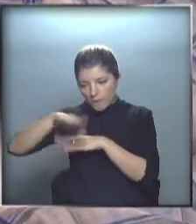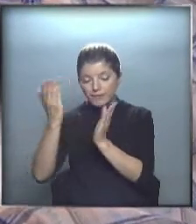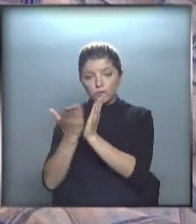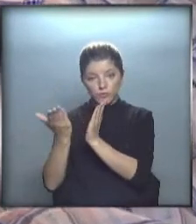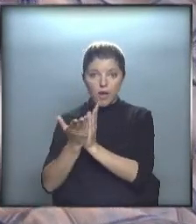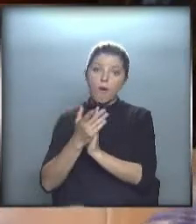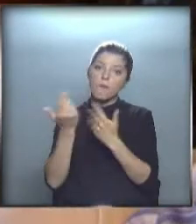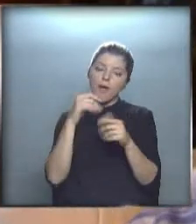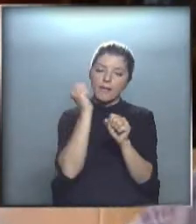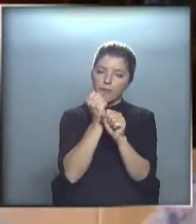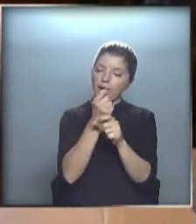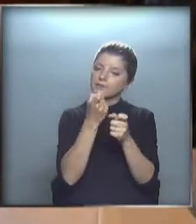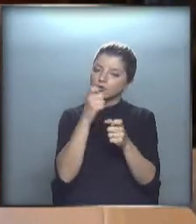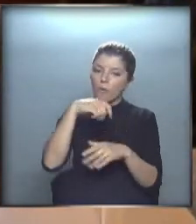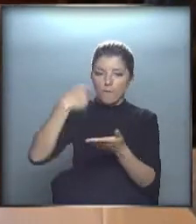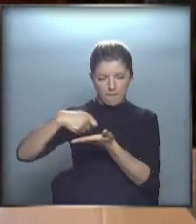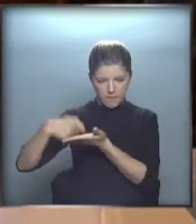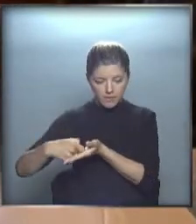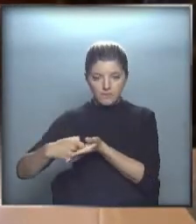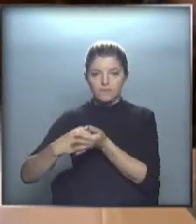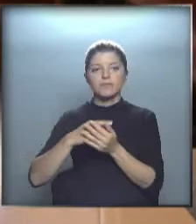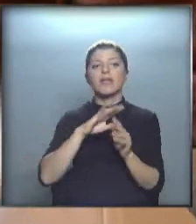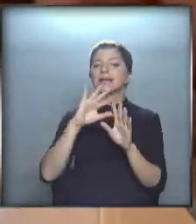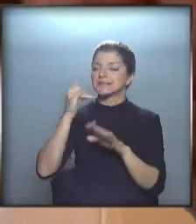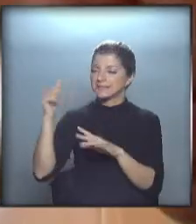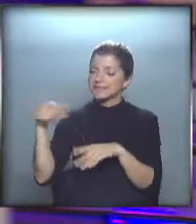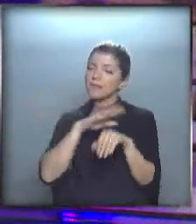si no los viejos, viste, hay que alivianarlo un poco a los viejos, porque si no, todas las carreras tienen su costo, ¿no? Sí.